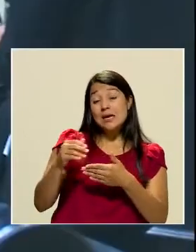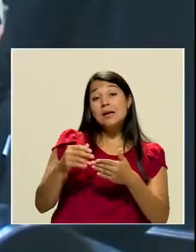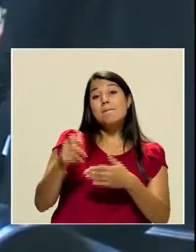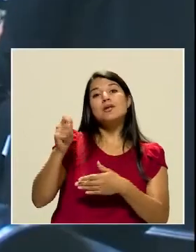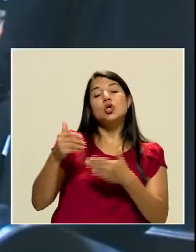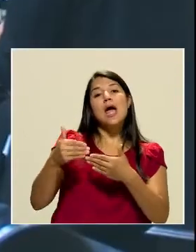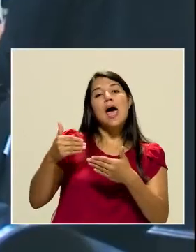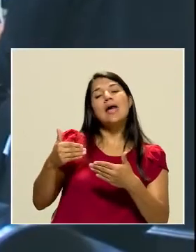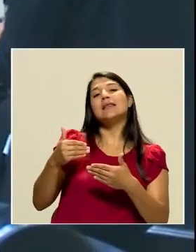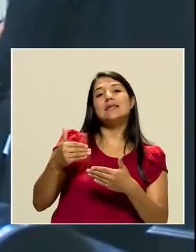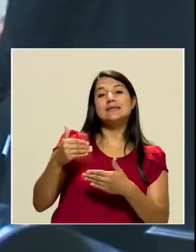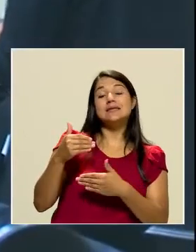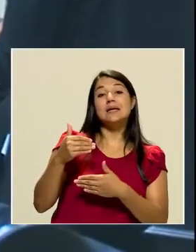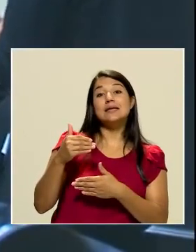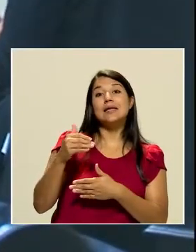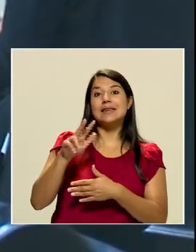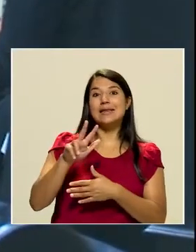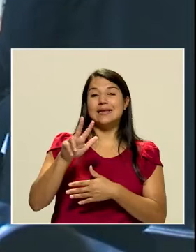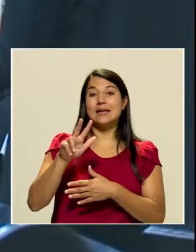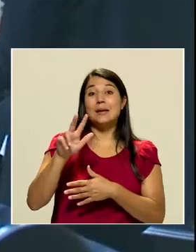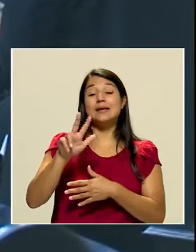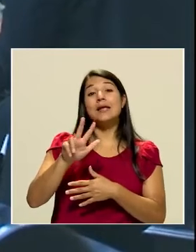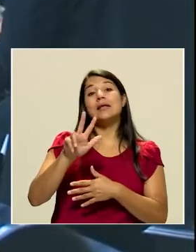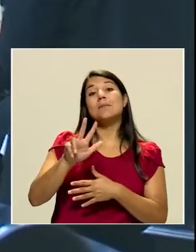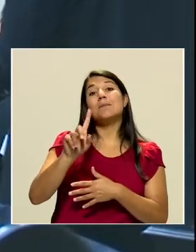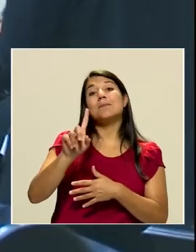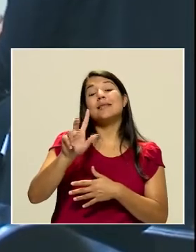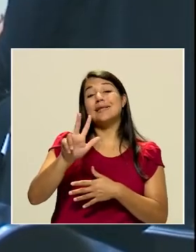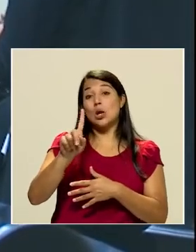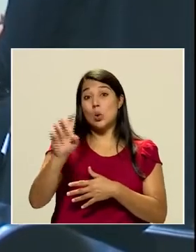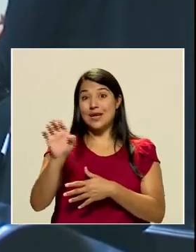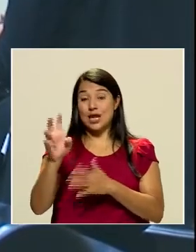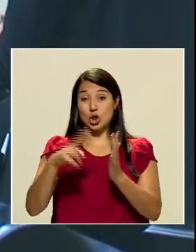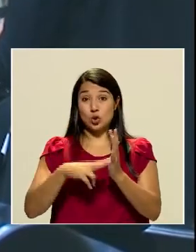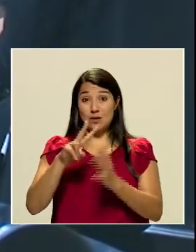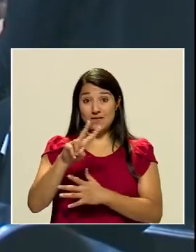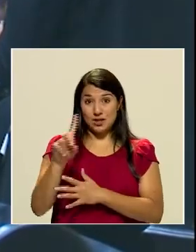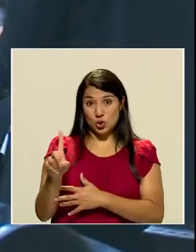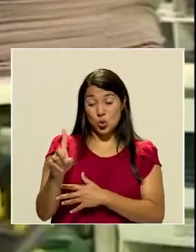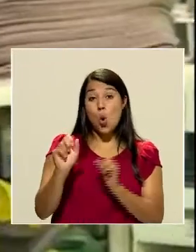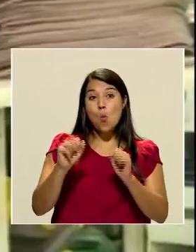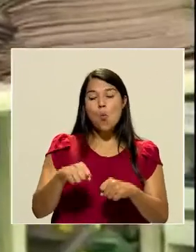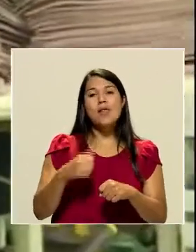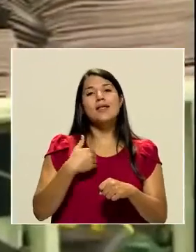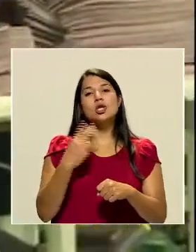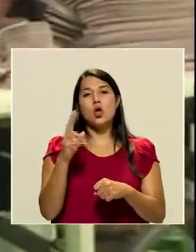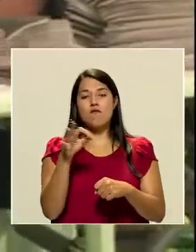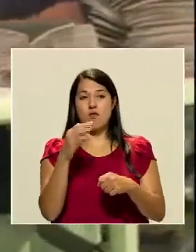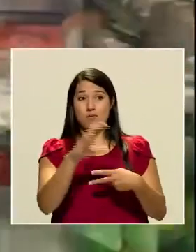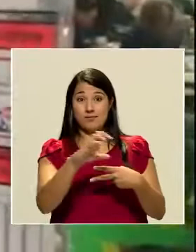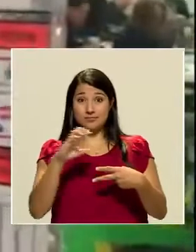2021 retirar la totalidad del fondo del ROP en 2 años y 6 meses, optando por 2 modalidades: cuotas